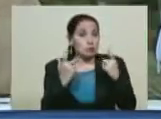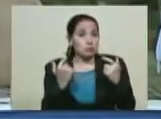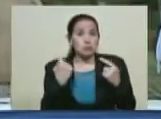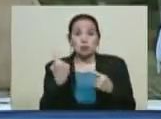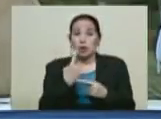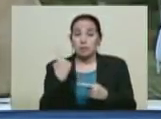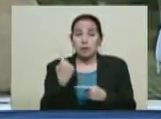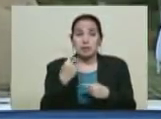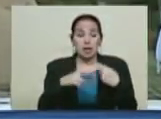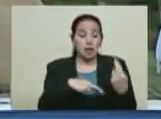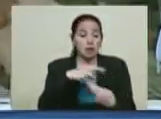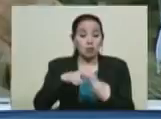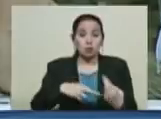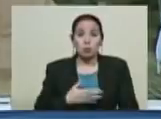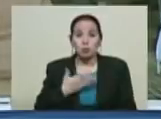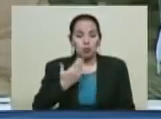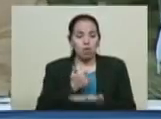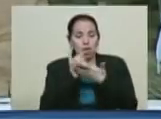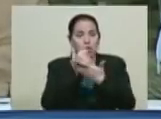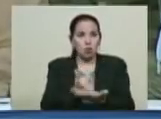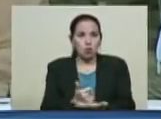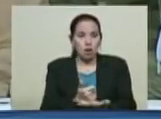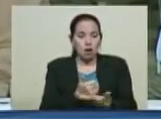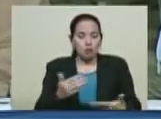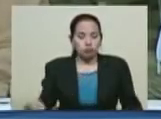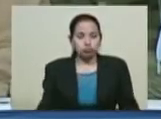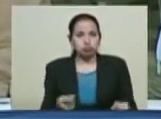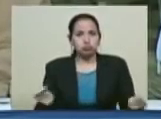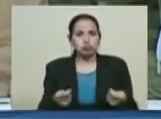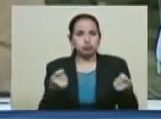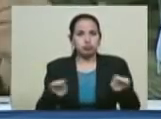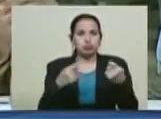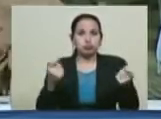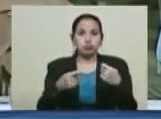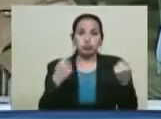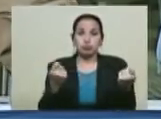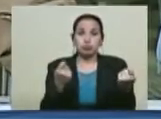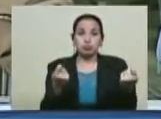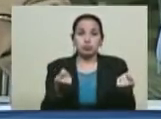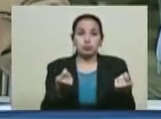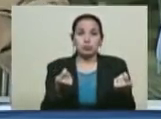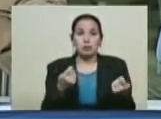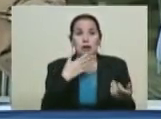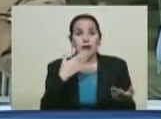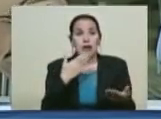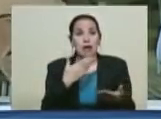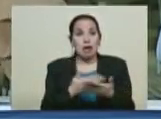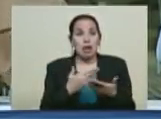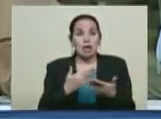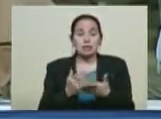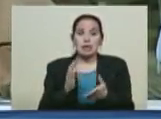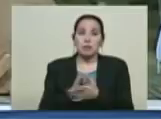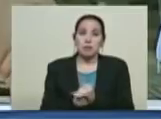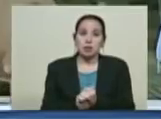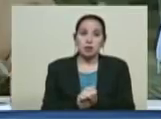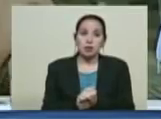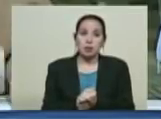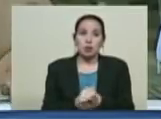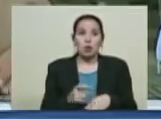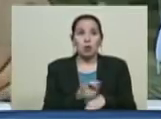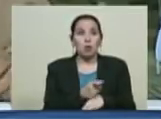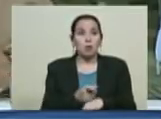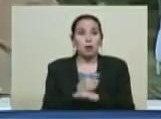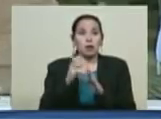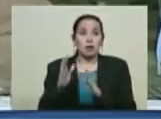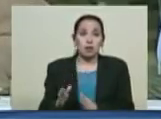revolución hace posible estos logros. Avanzar, avanzar, avanzar. Gracias, compañero gobernador. Ahora